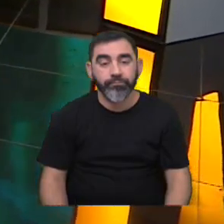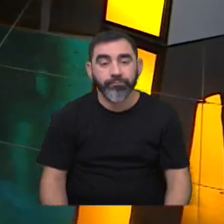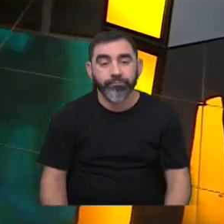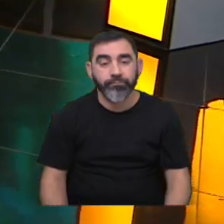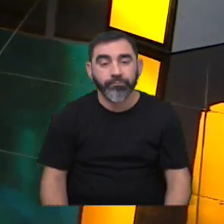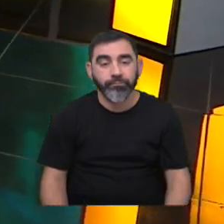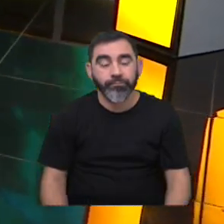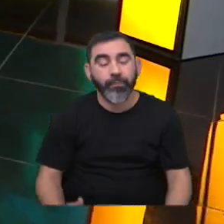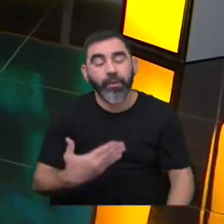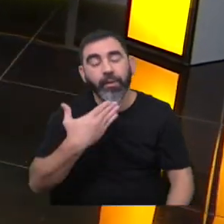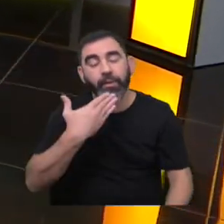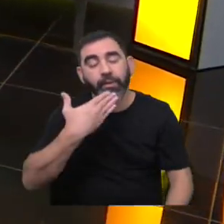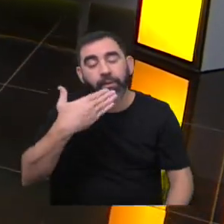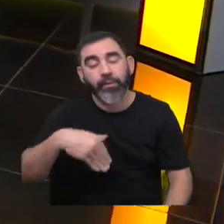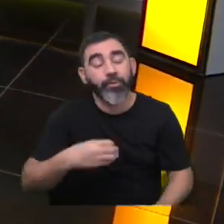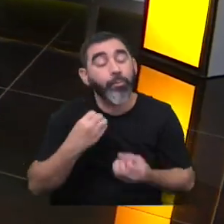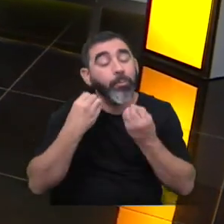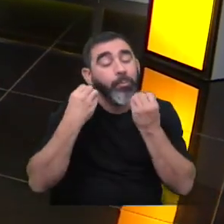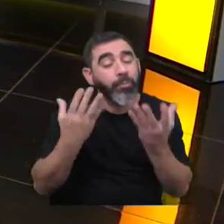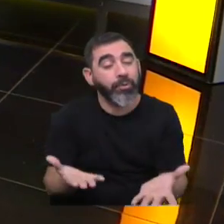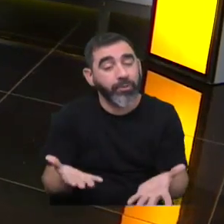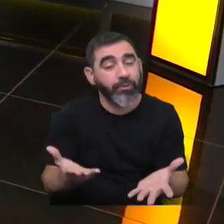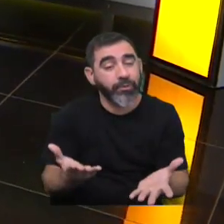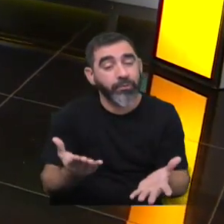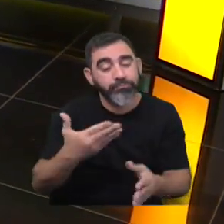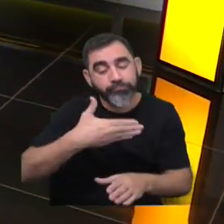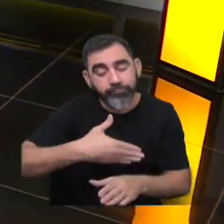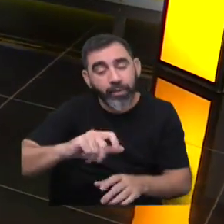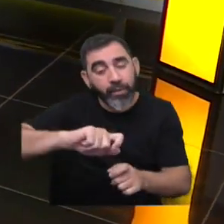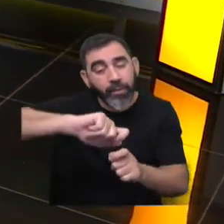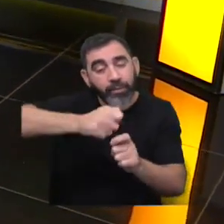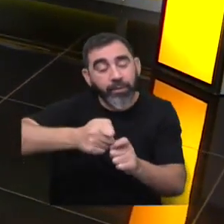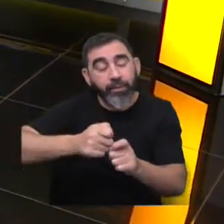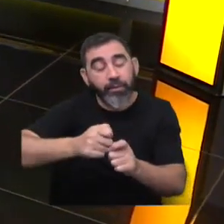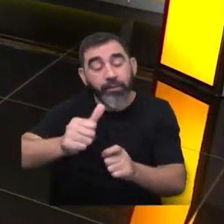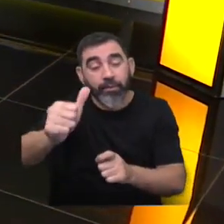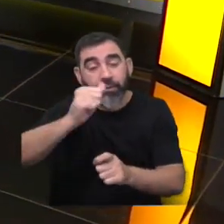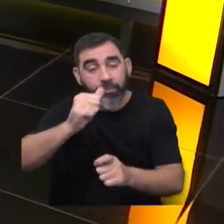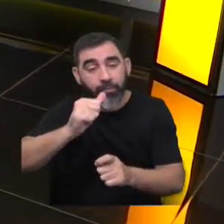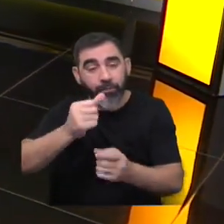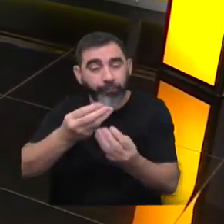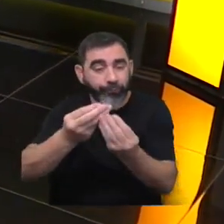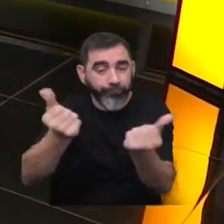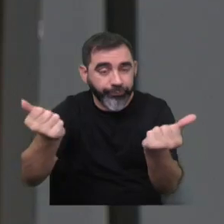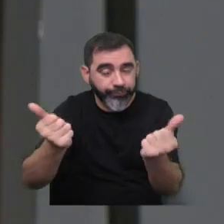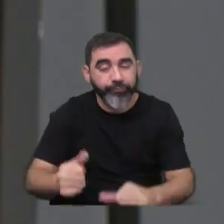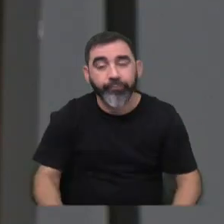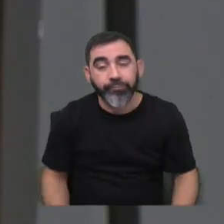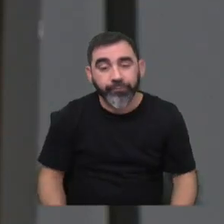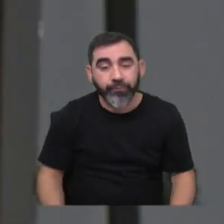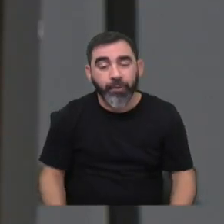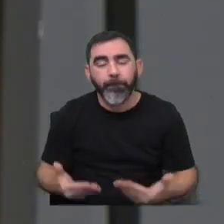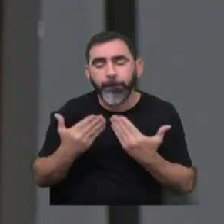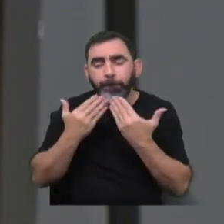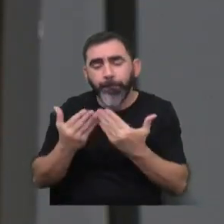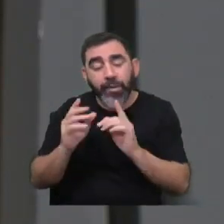Empiezo a entender, Daniela, por qué al ratito que destapás cualquier bebida con gas, lo pierde. Exacto. Y seguimos preguntando